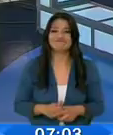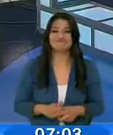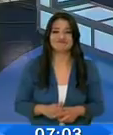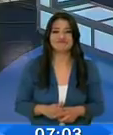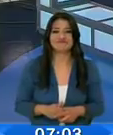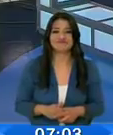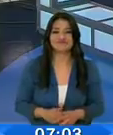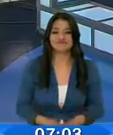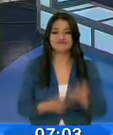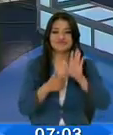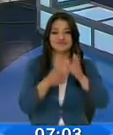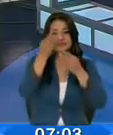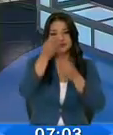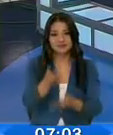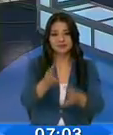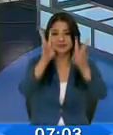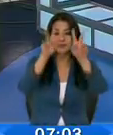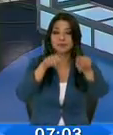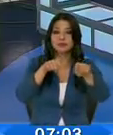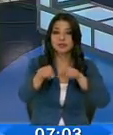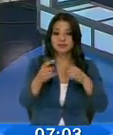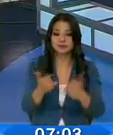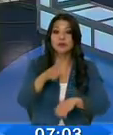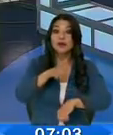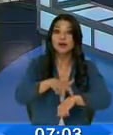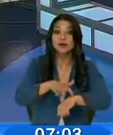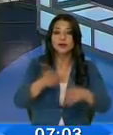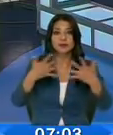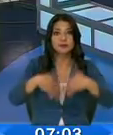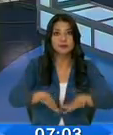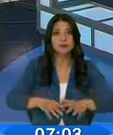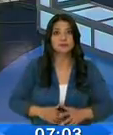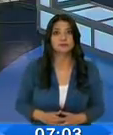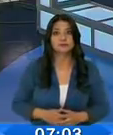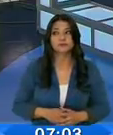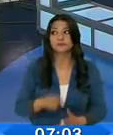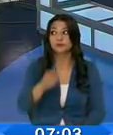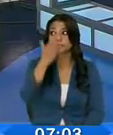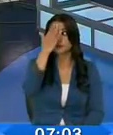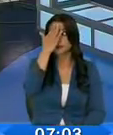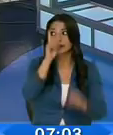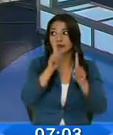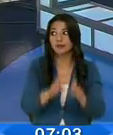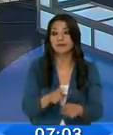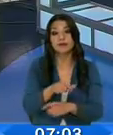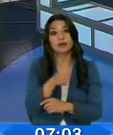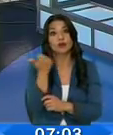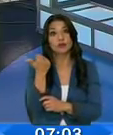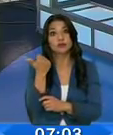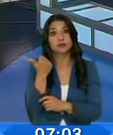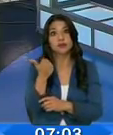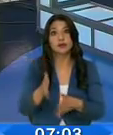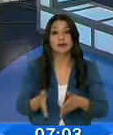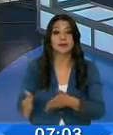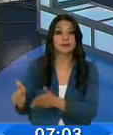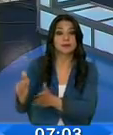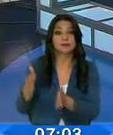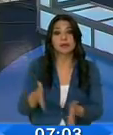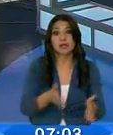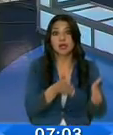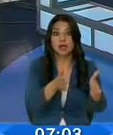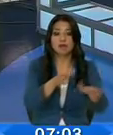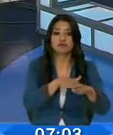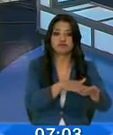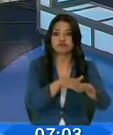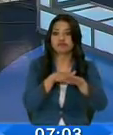Bueno, ahí estaba entonces la información del tráfico a esta hora de la mañana. Ya sabe, tiene que tomar vías alternas en donde hay estos puntos